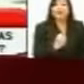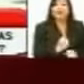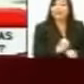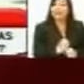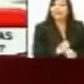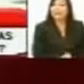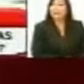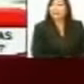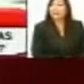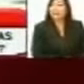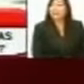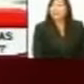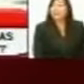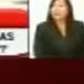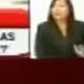elaboración